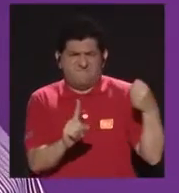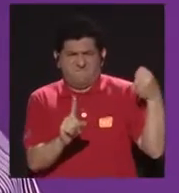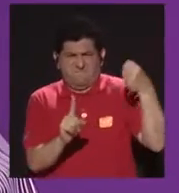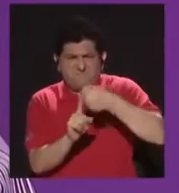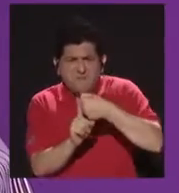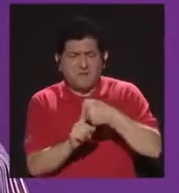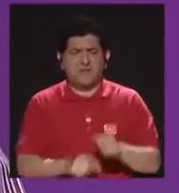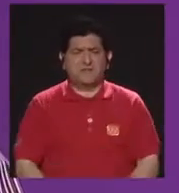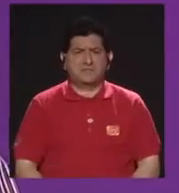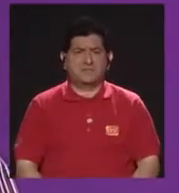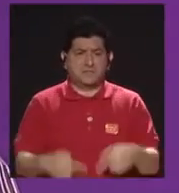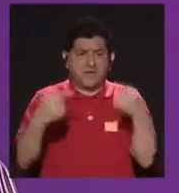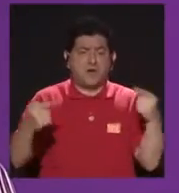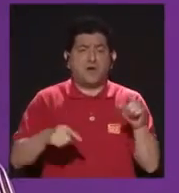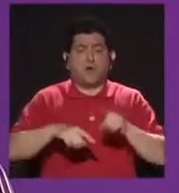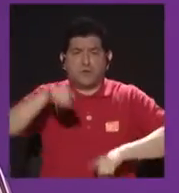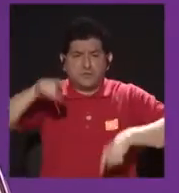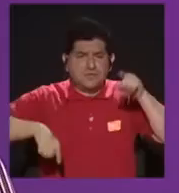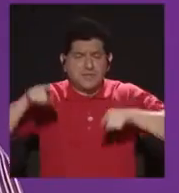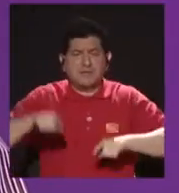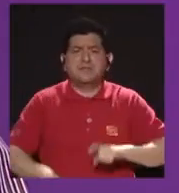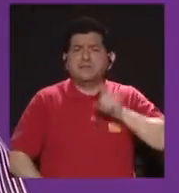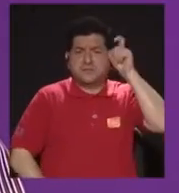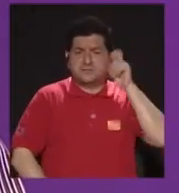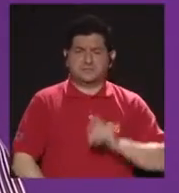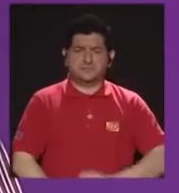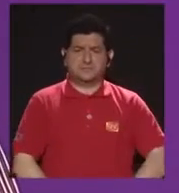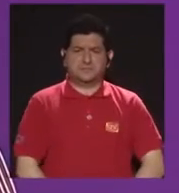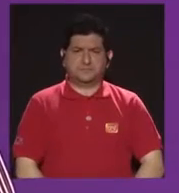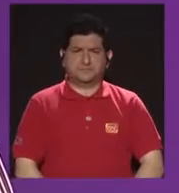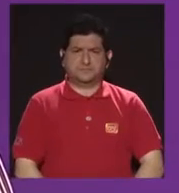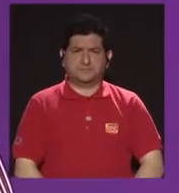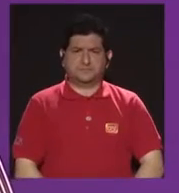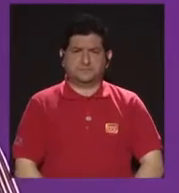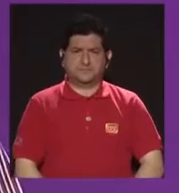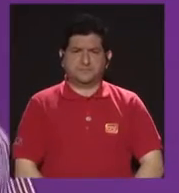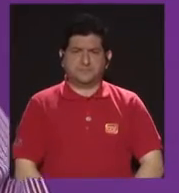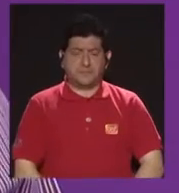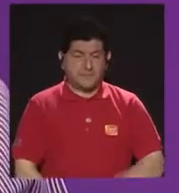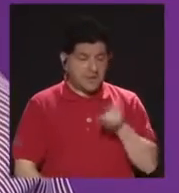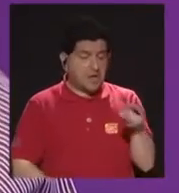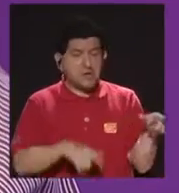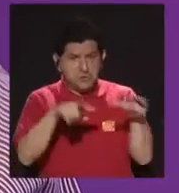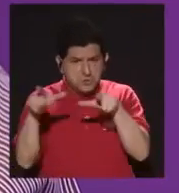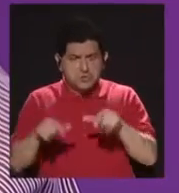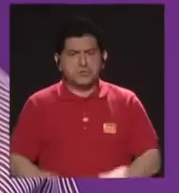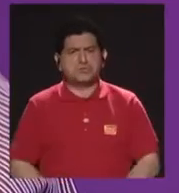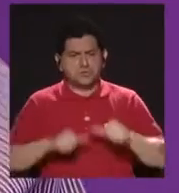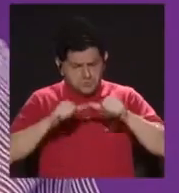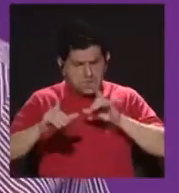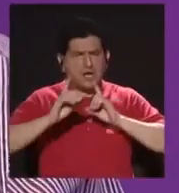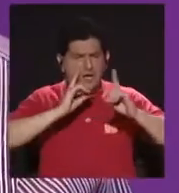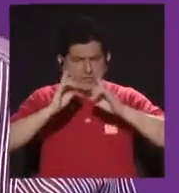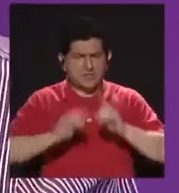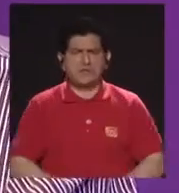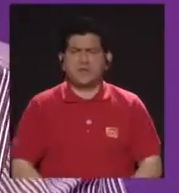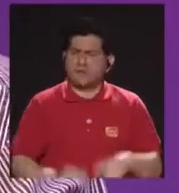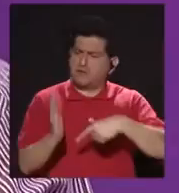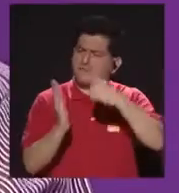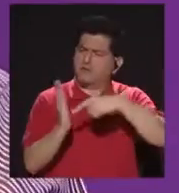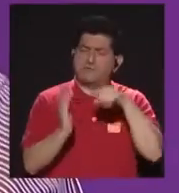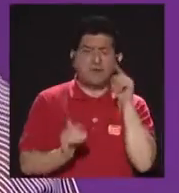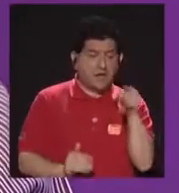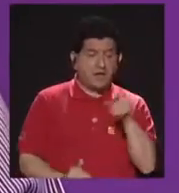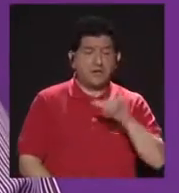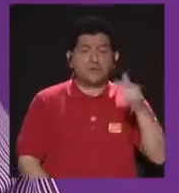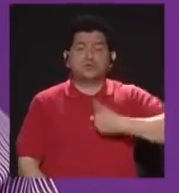en contra de la diversidad sexual y están dispuestos a seguir en estos diálogos que se han calificado tanto por